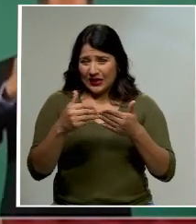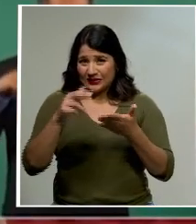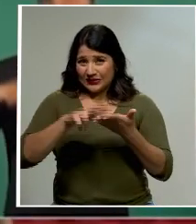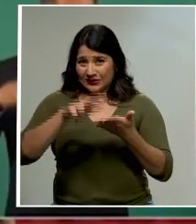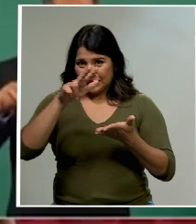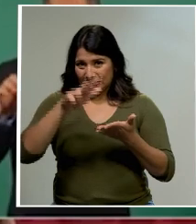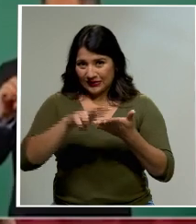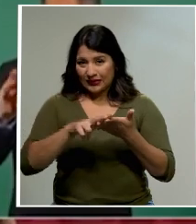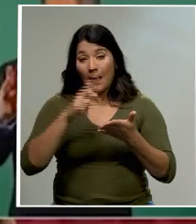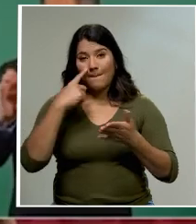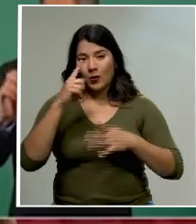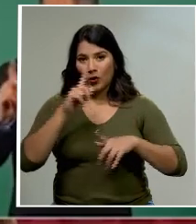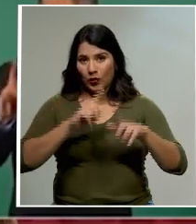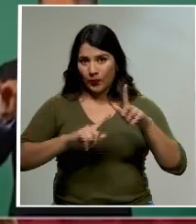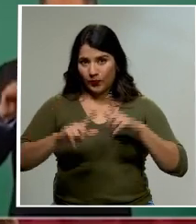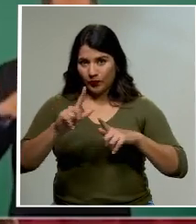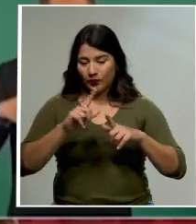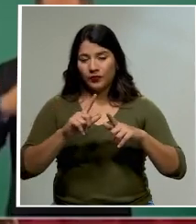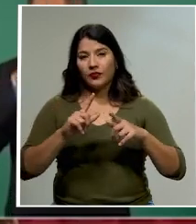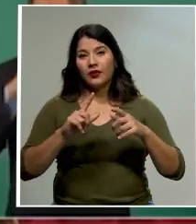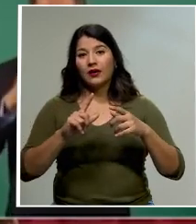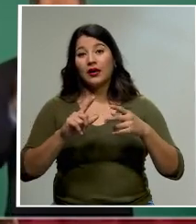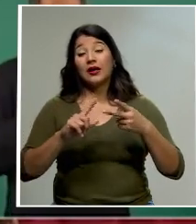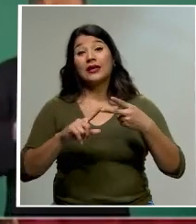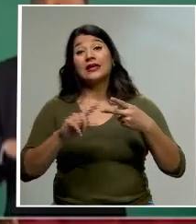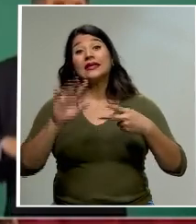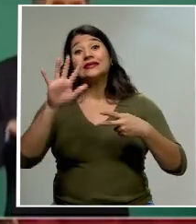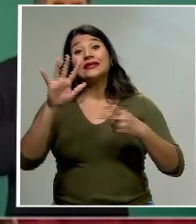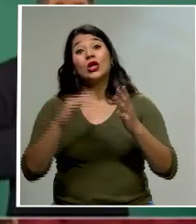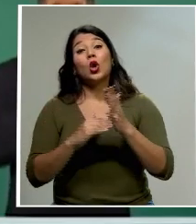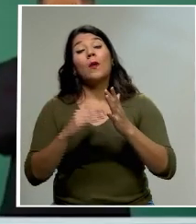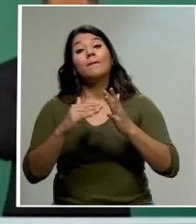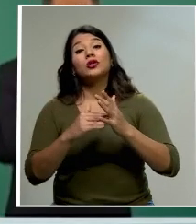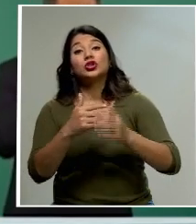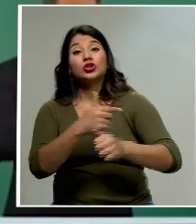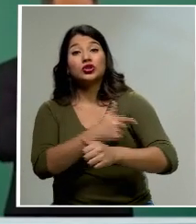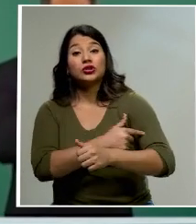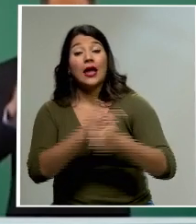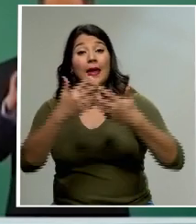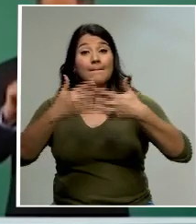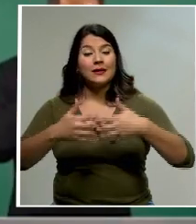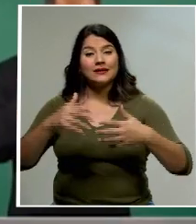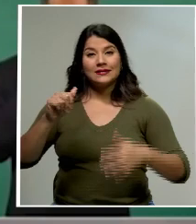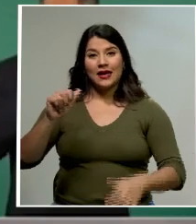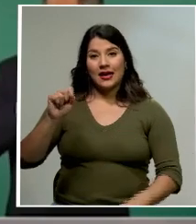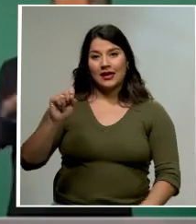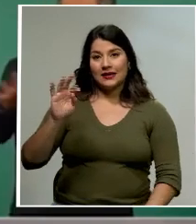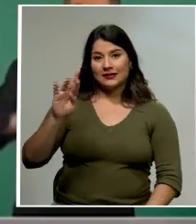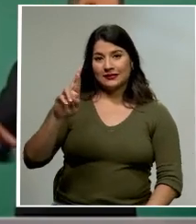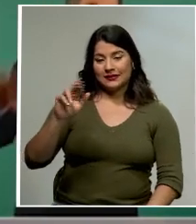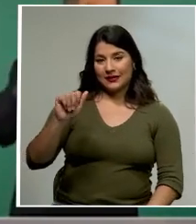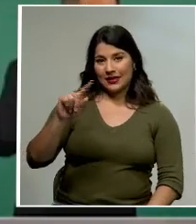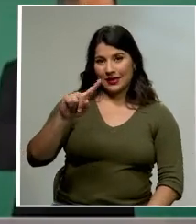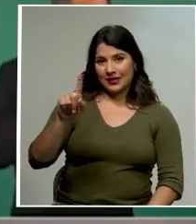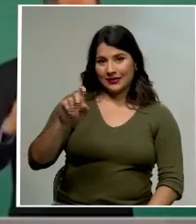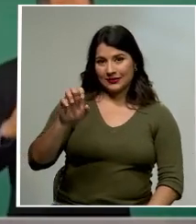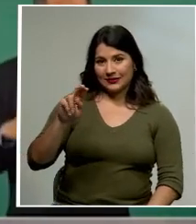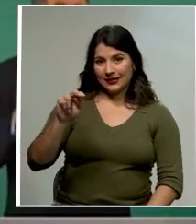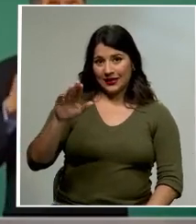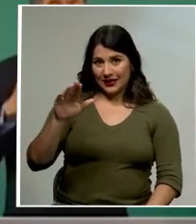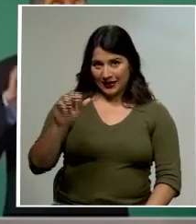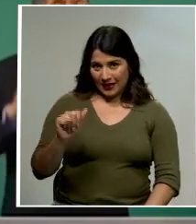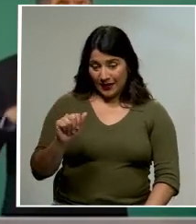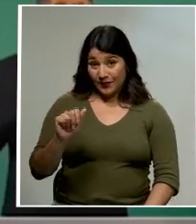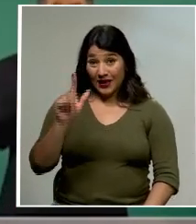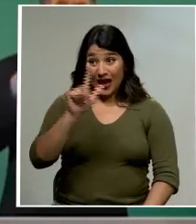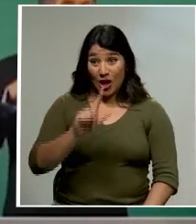COFEPRIS, y hasta 5 millones de dosis de la vacuna de AstraZeneca. El envío se acordó durante una llamada el